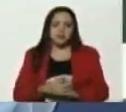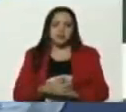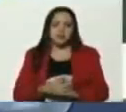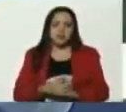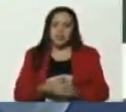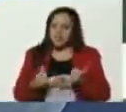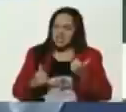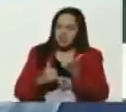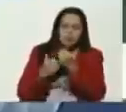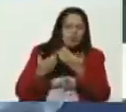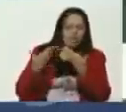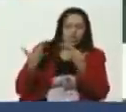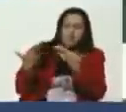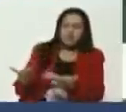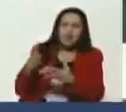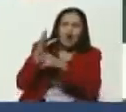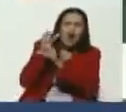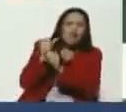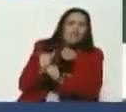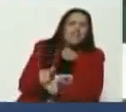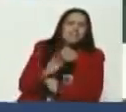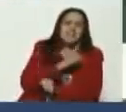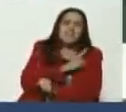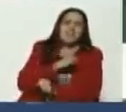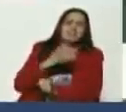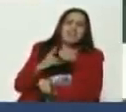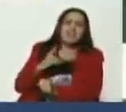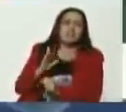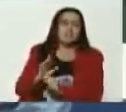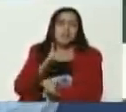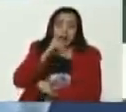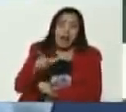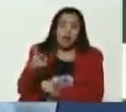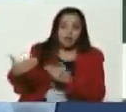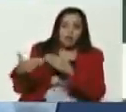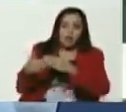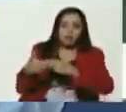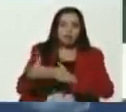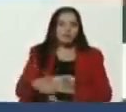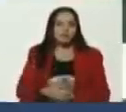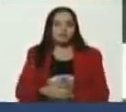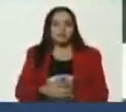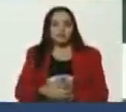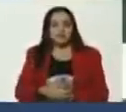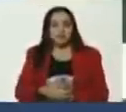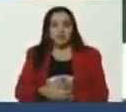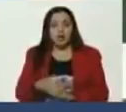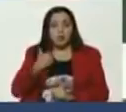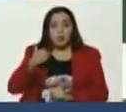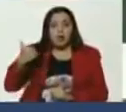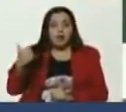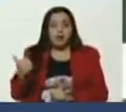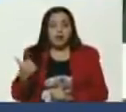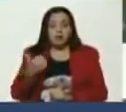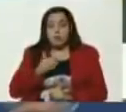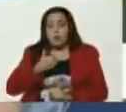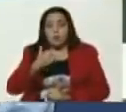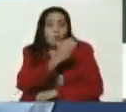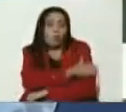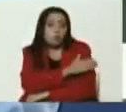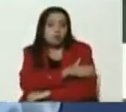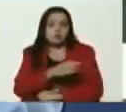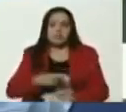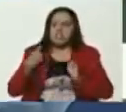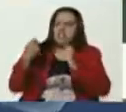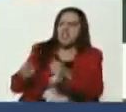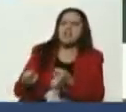bueno, su confianza y sus deseos, malsanos deseos, en cualquiera que aparezca. Y les dan